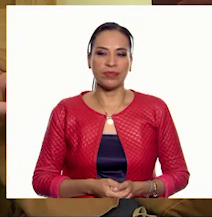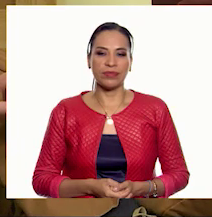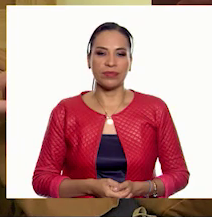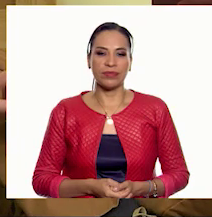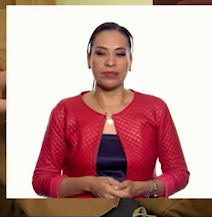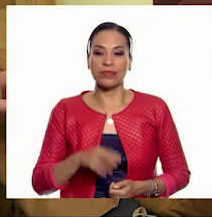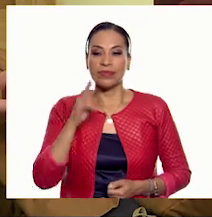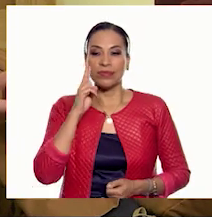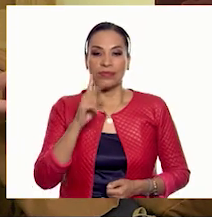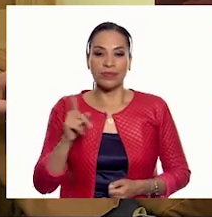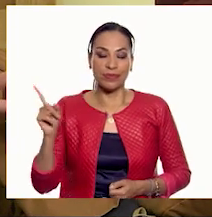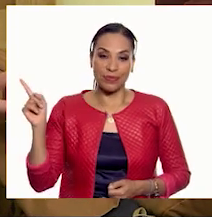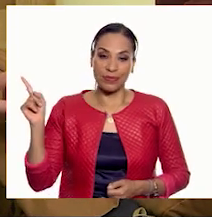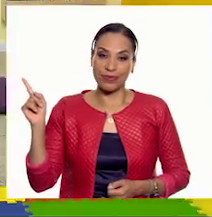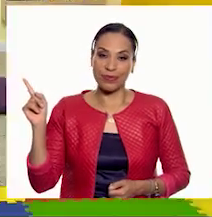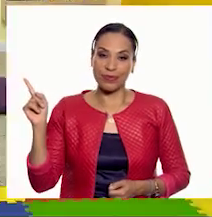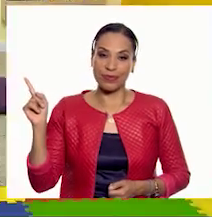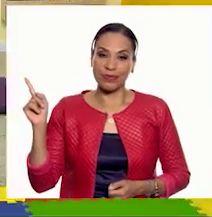¡Tarán!